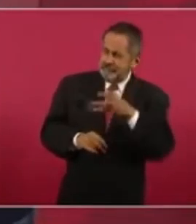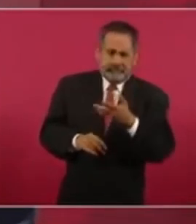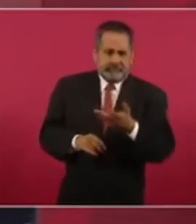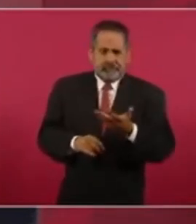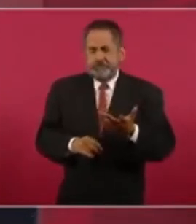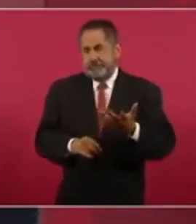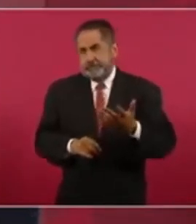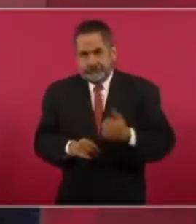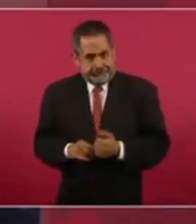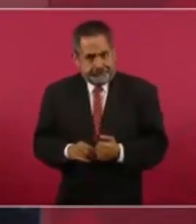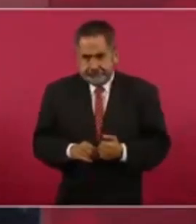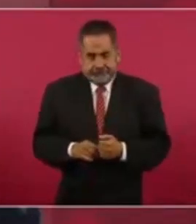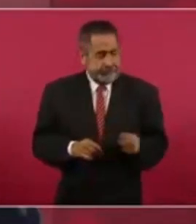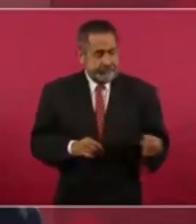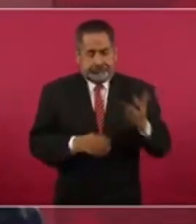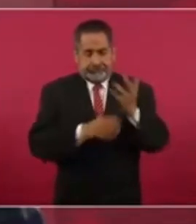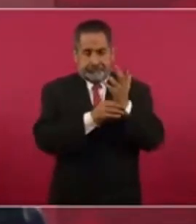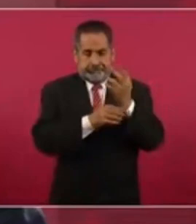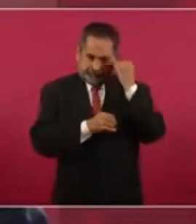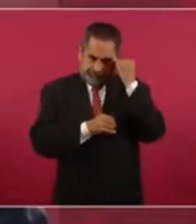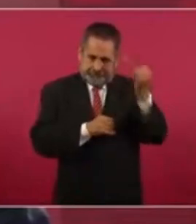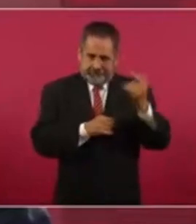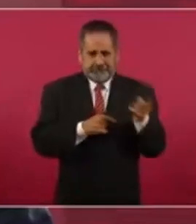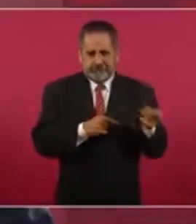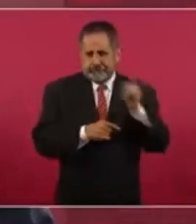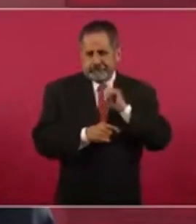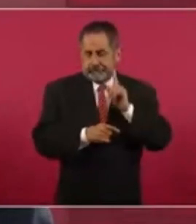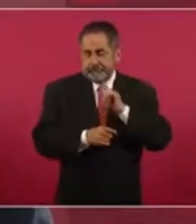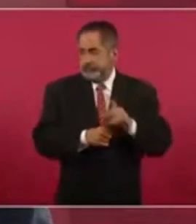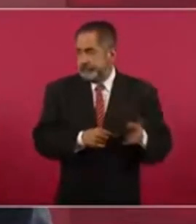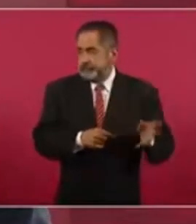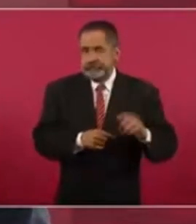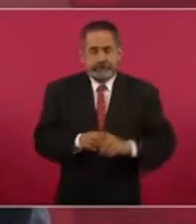o que fomenta la flojera,